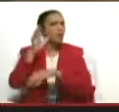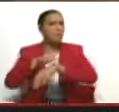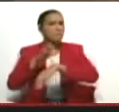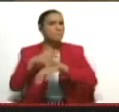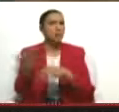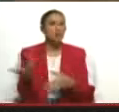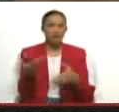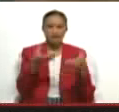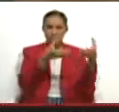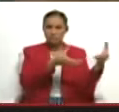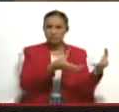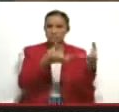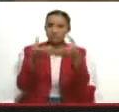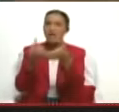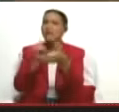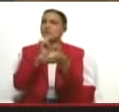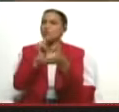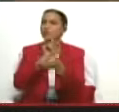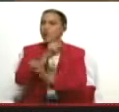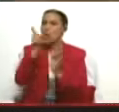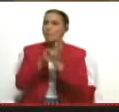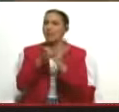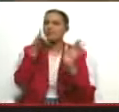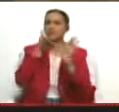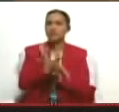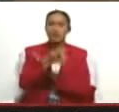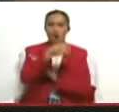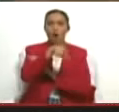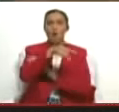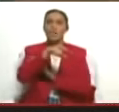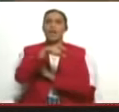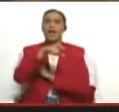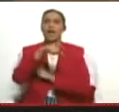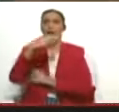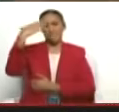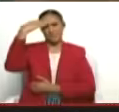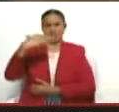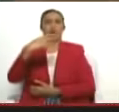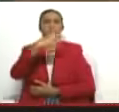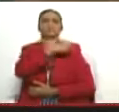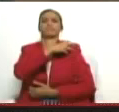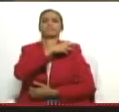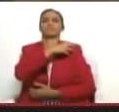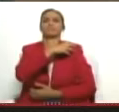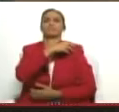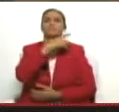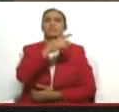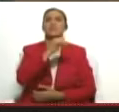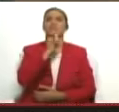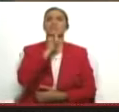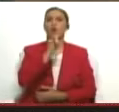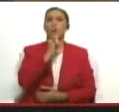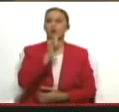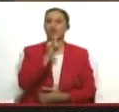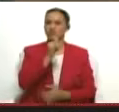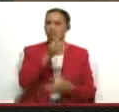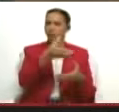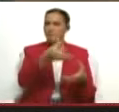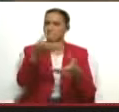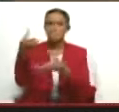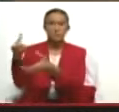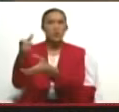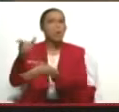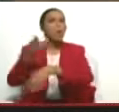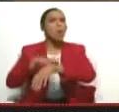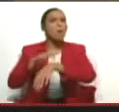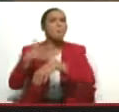del fortalecimiento del sistema de defensa antario del país se trata de una información que no es de